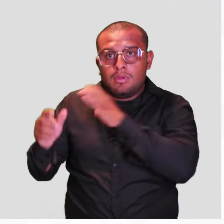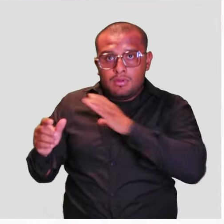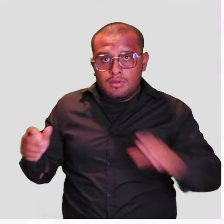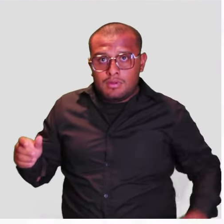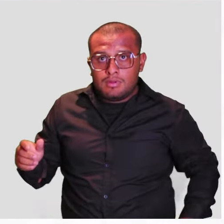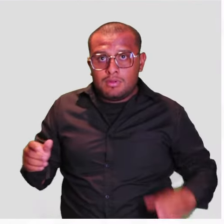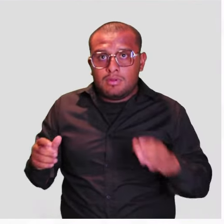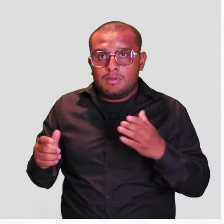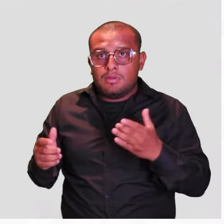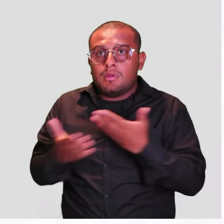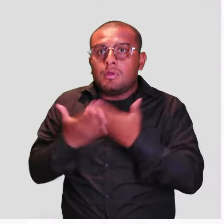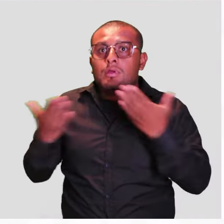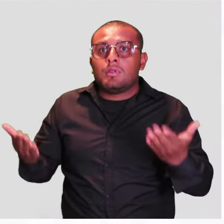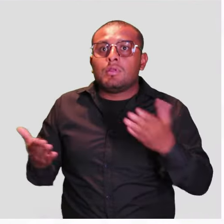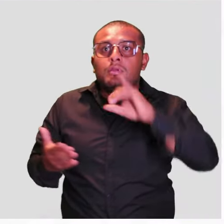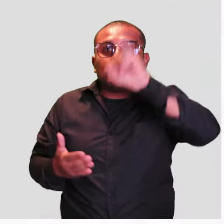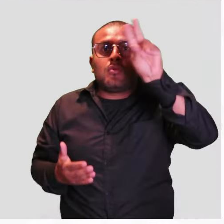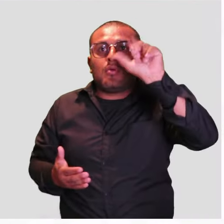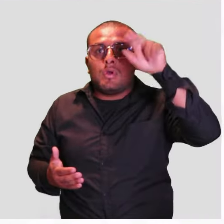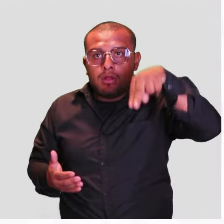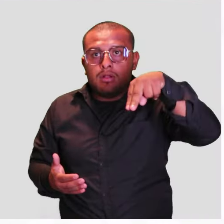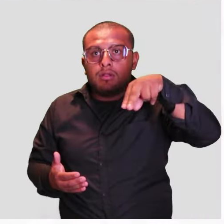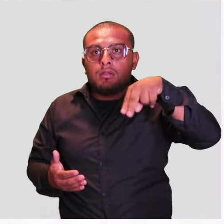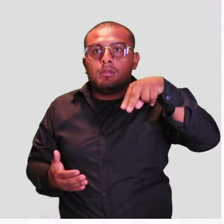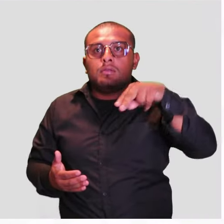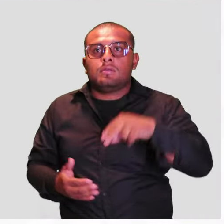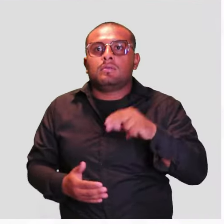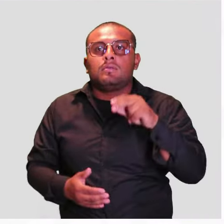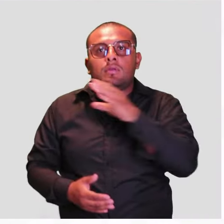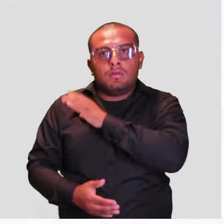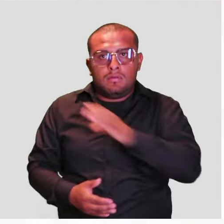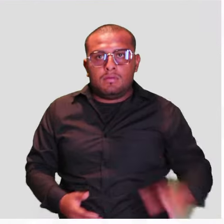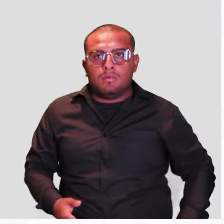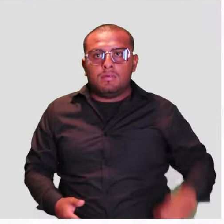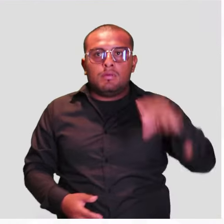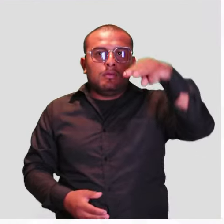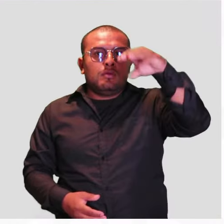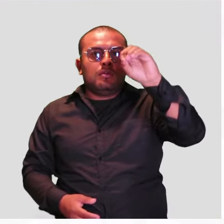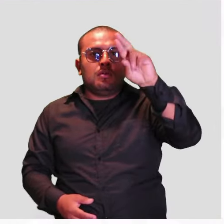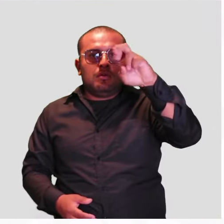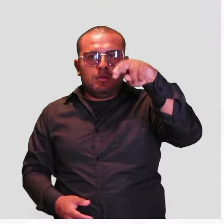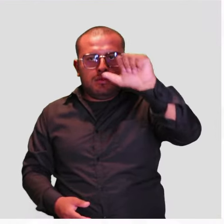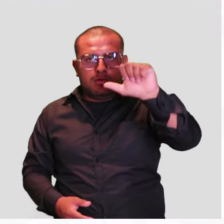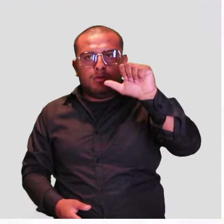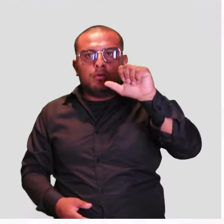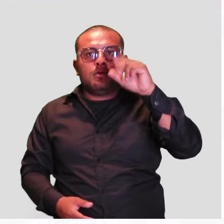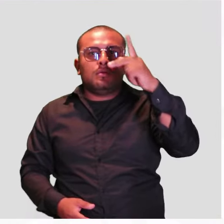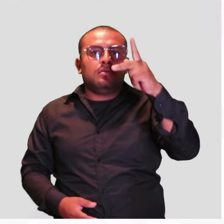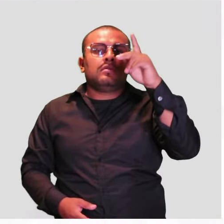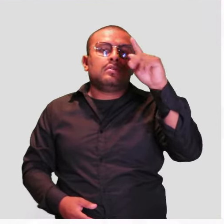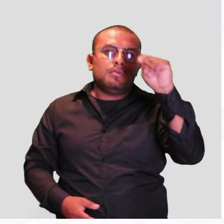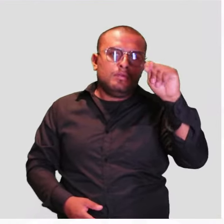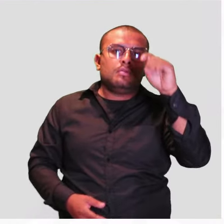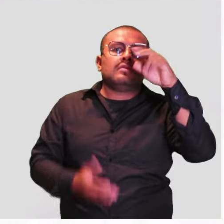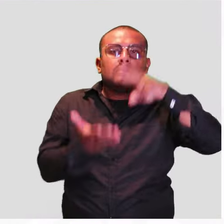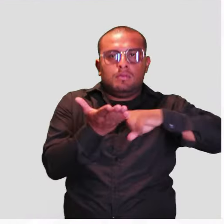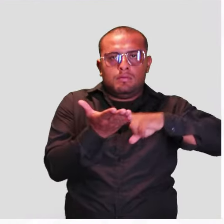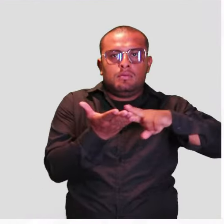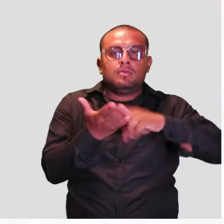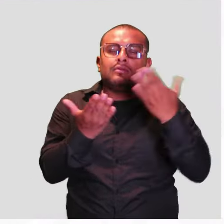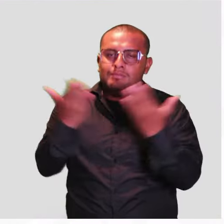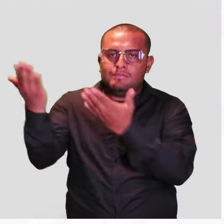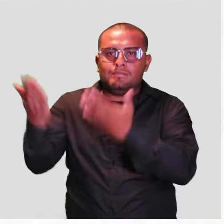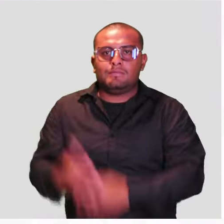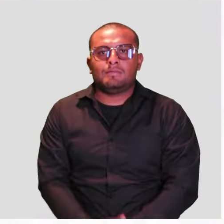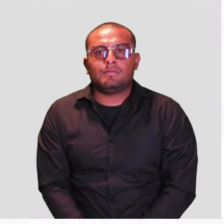chat a Juan Alvarado, candidato por los partidos Morena, PT y Partido Verde Ecologista de México. Tiene la palabra, candidata,